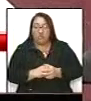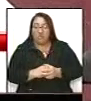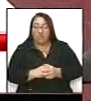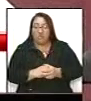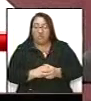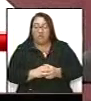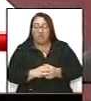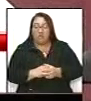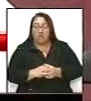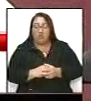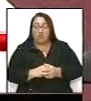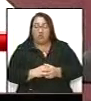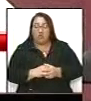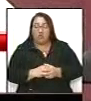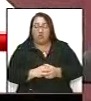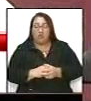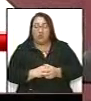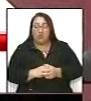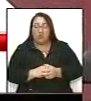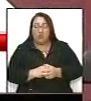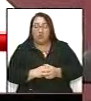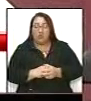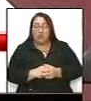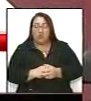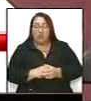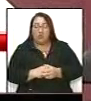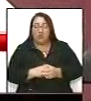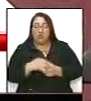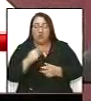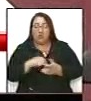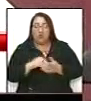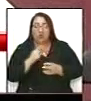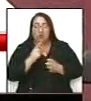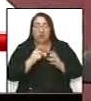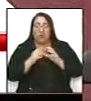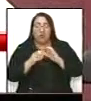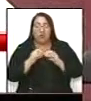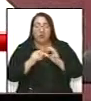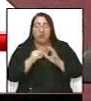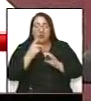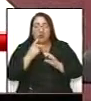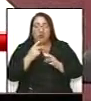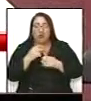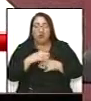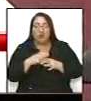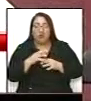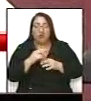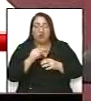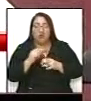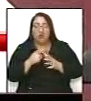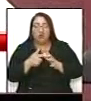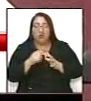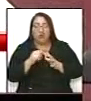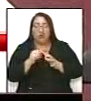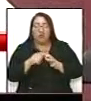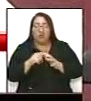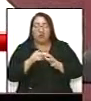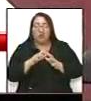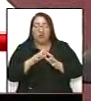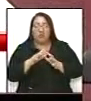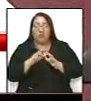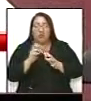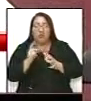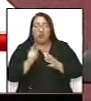presidenta, el tema de la inmunidad está para discutirse recién el 12 de junio y va a terminar el 19 de junio, prácticamente